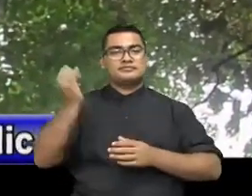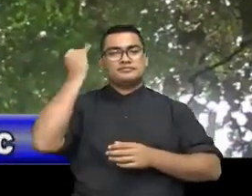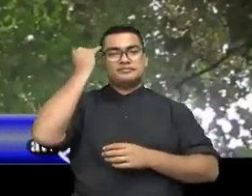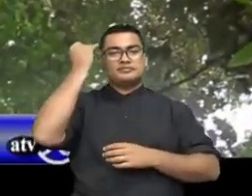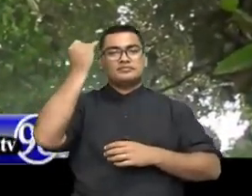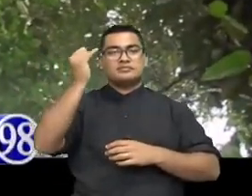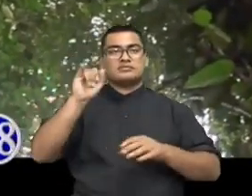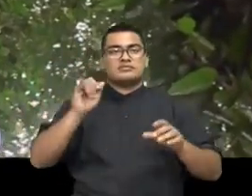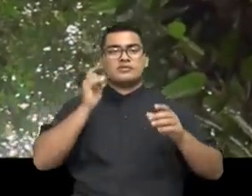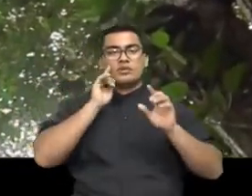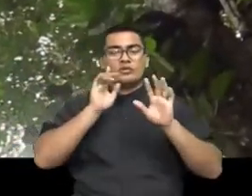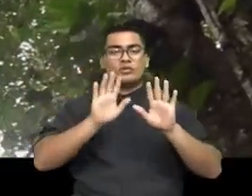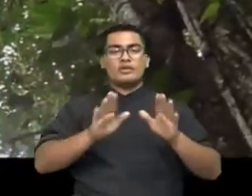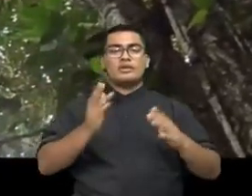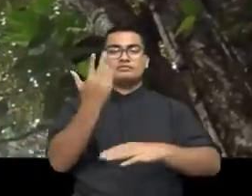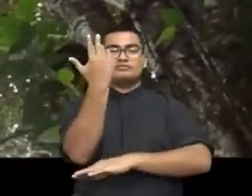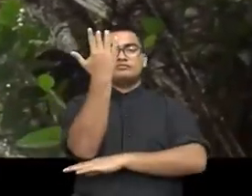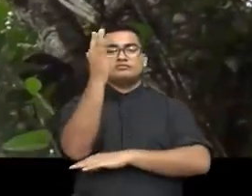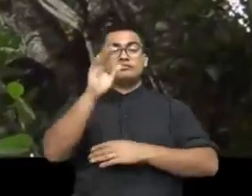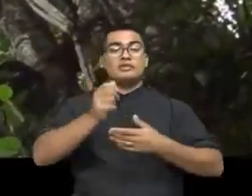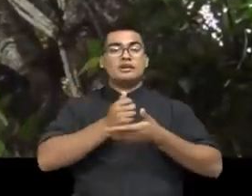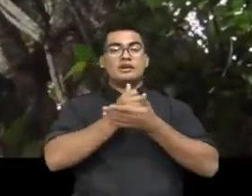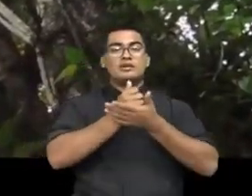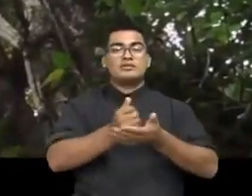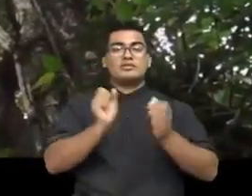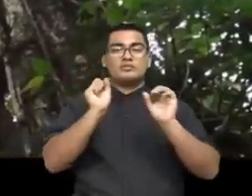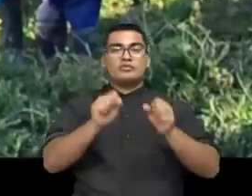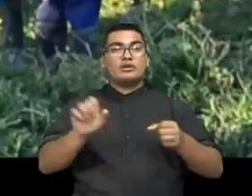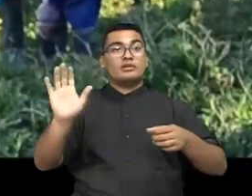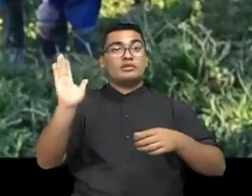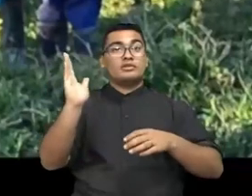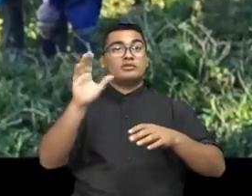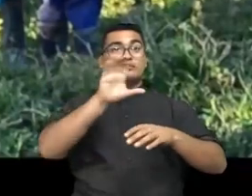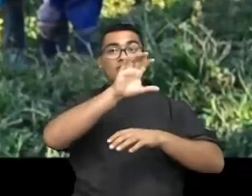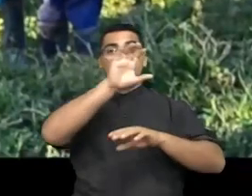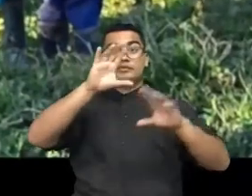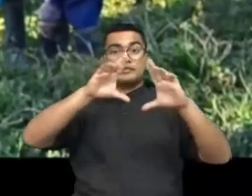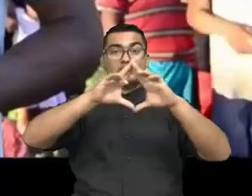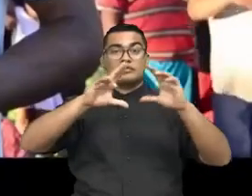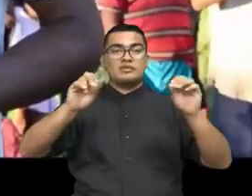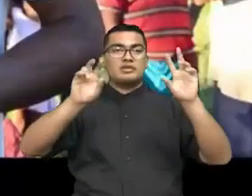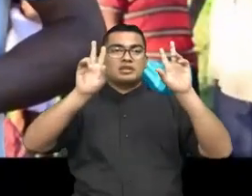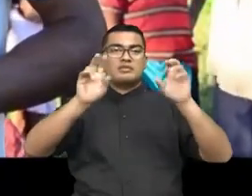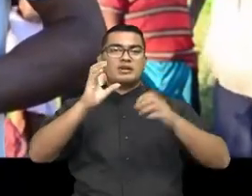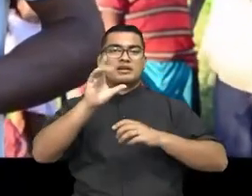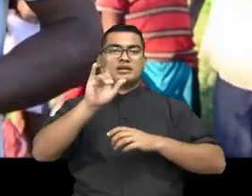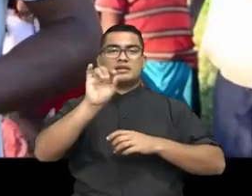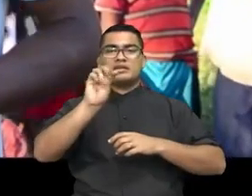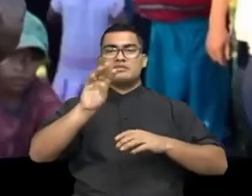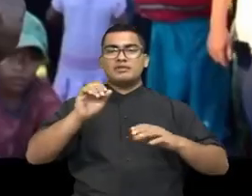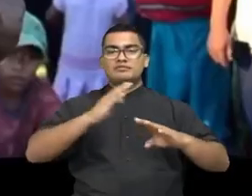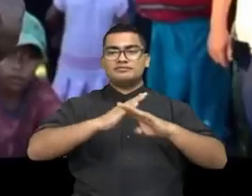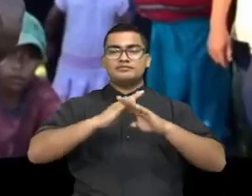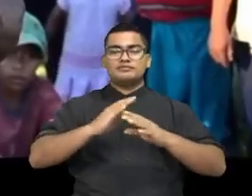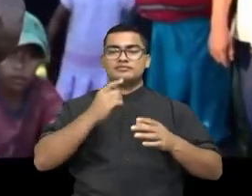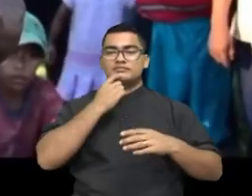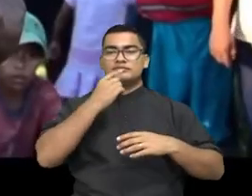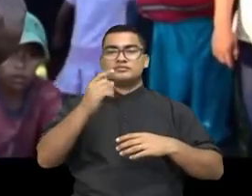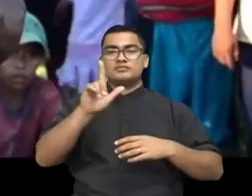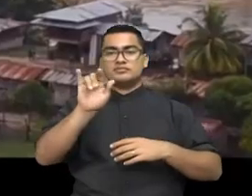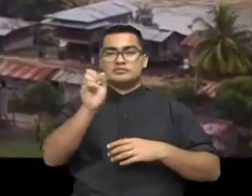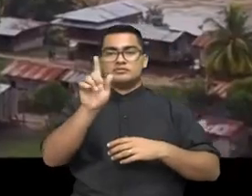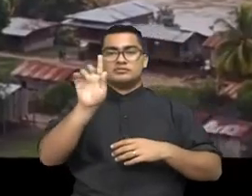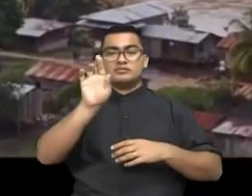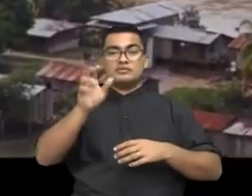iniciativas de conservación de los bosques contribuyen a mitigar en todo el país los efectos del cambio climático. Con cámara de Lester